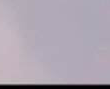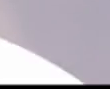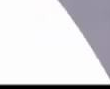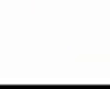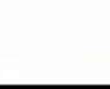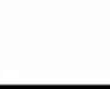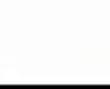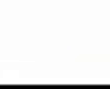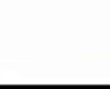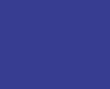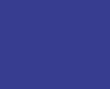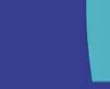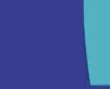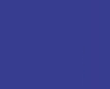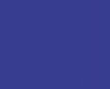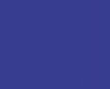lavo.